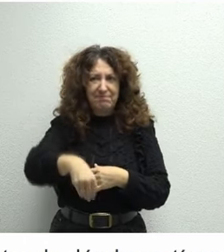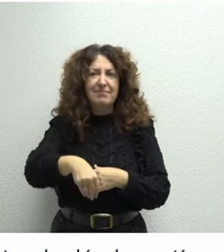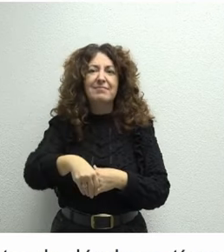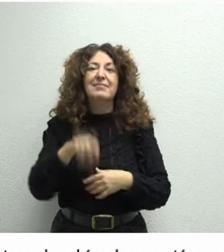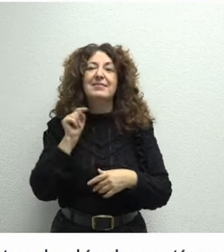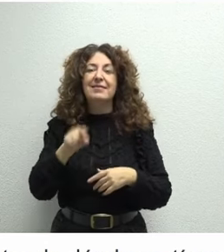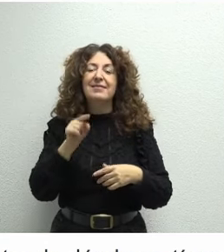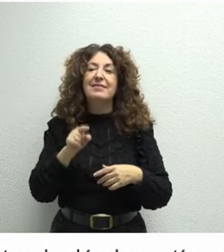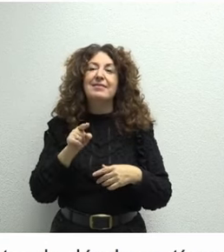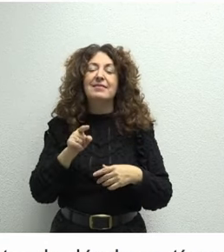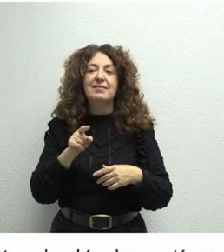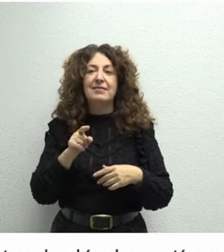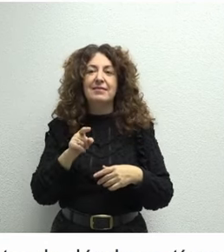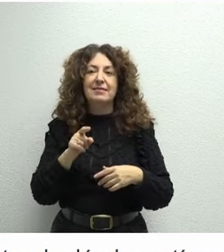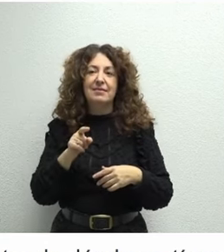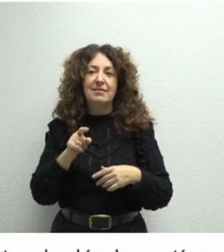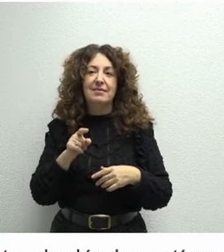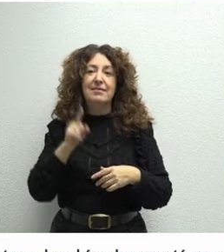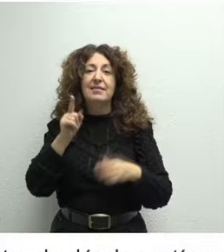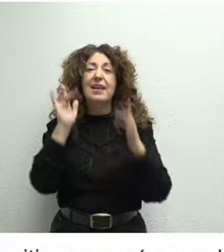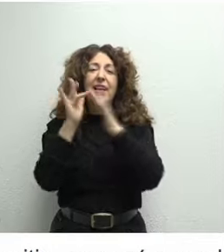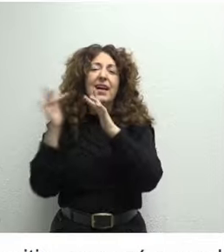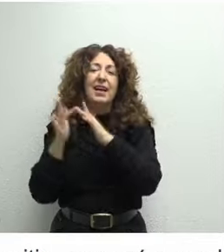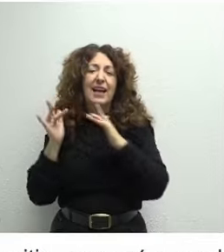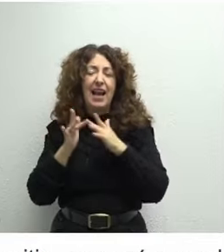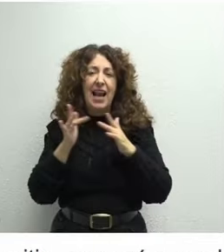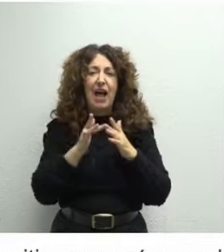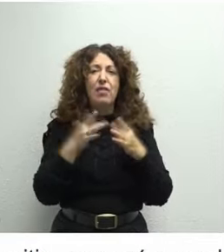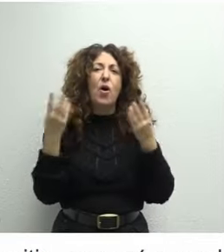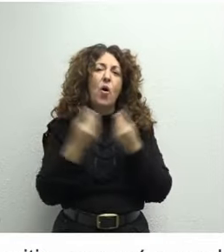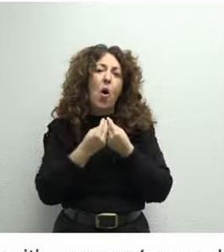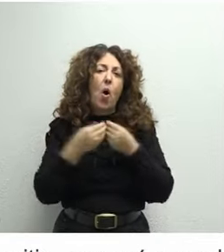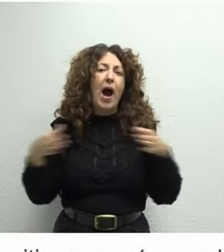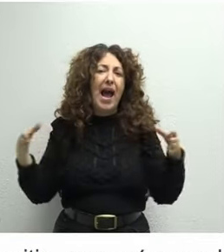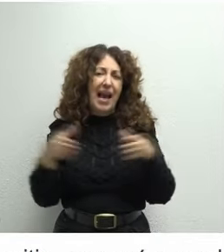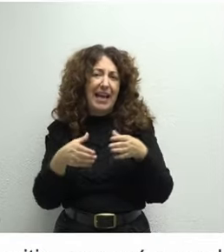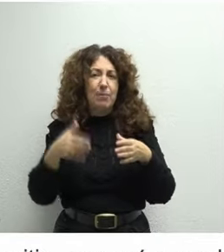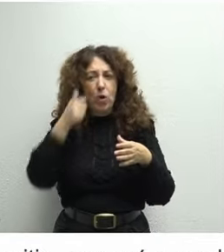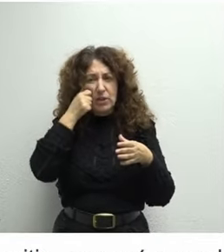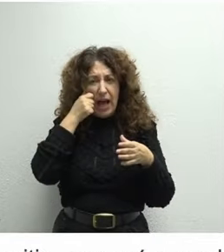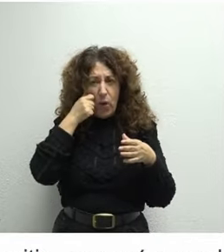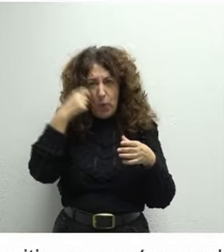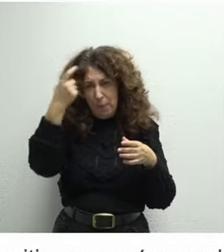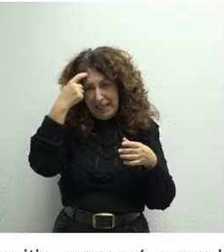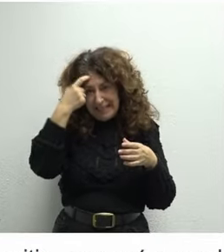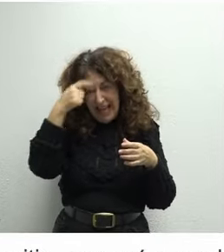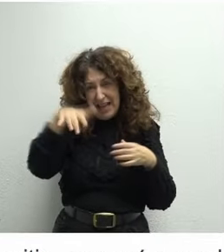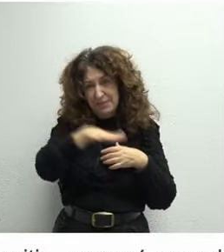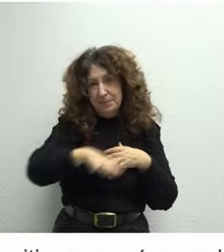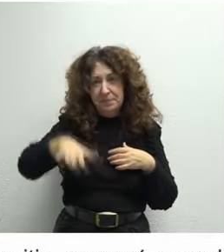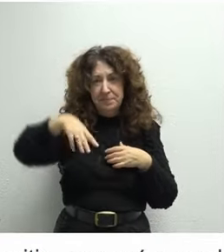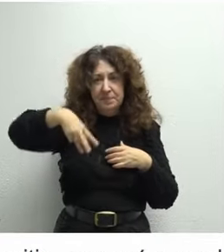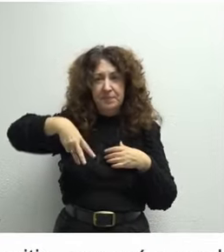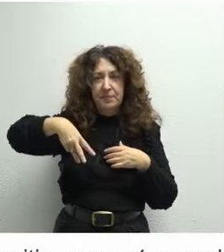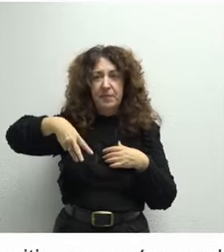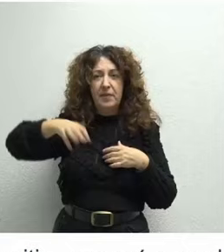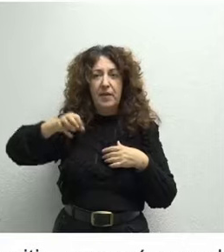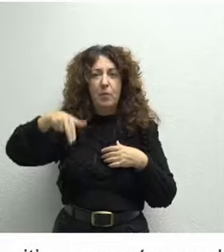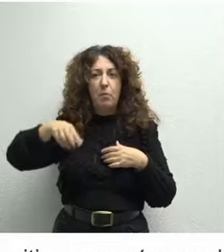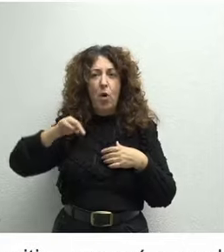Pilares eh de de nuestra relación con con el equipo de Salud Mental de de Montijo No si tenemos que poner